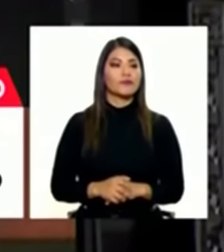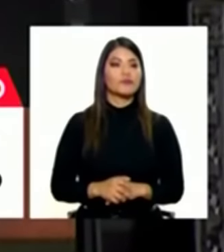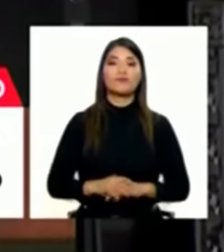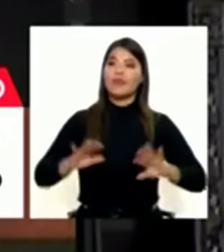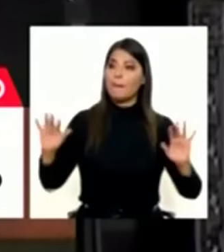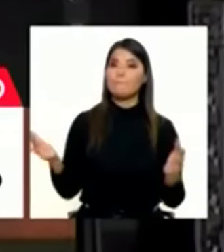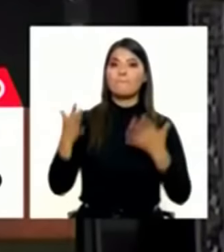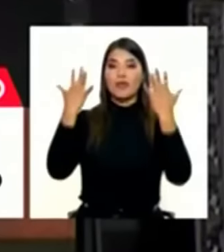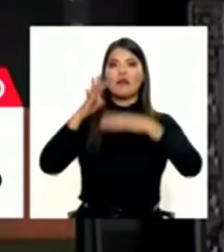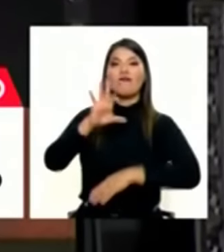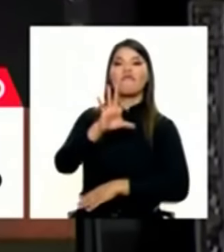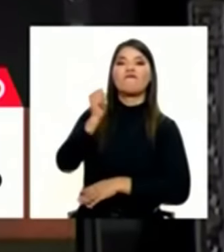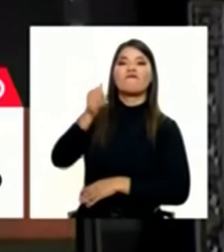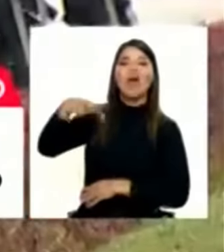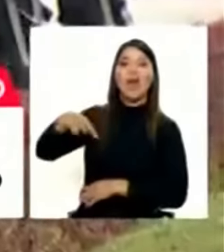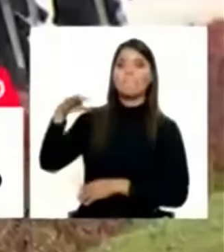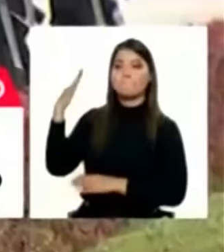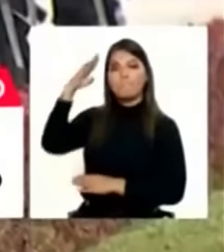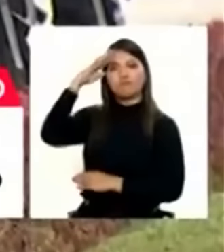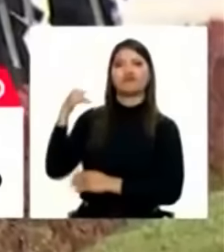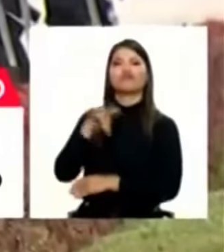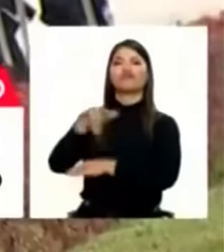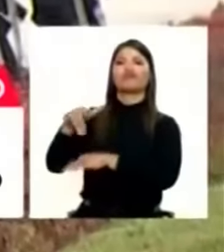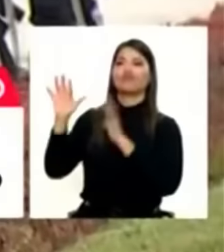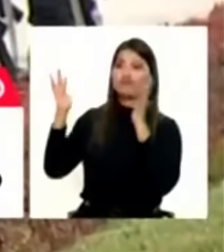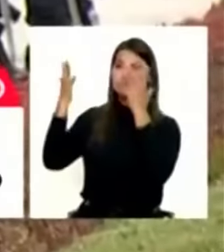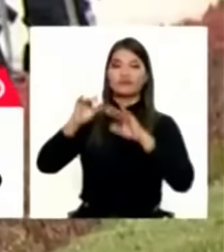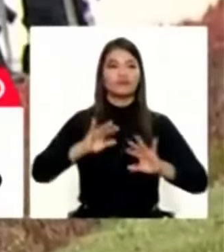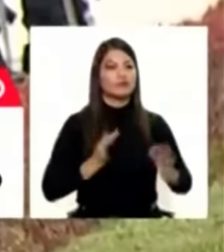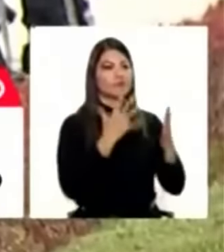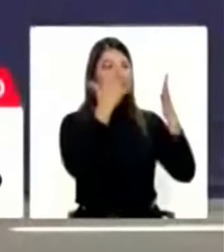¡Viva la Fuerza Aérea del Perú! ¡Viva!